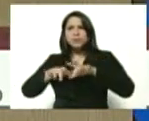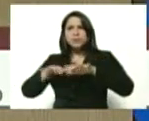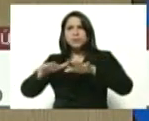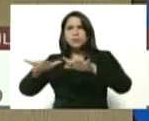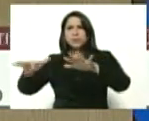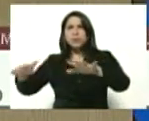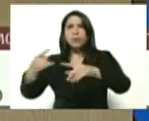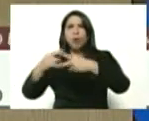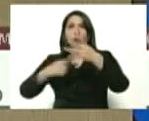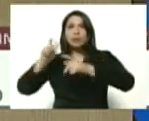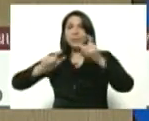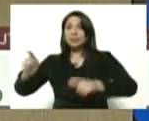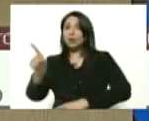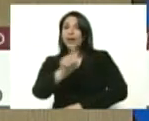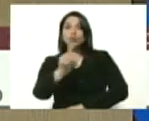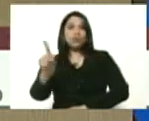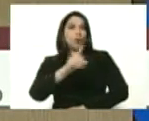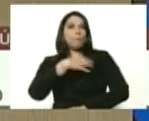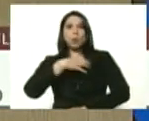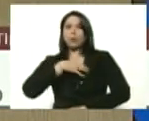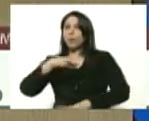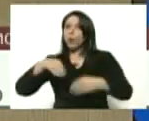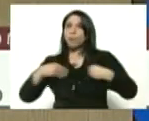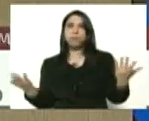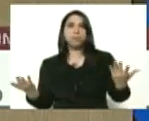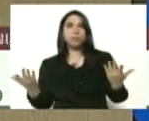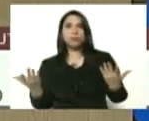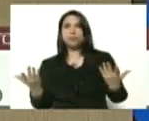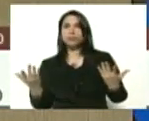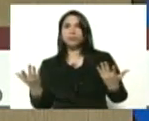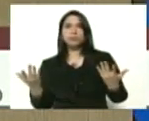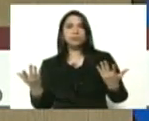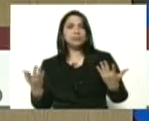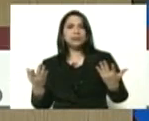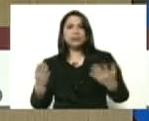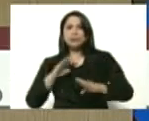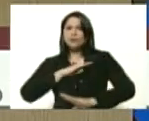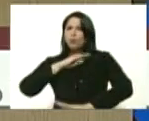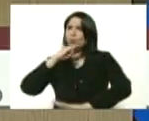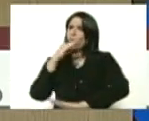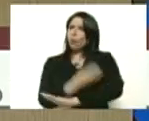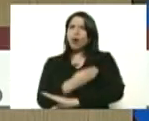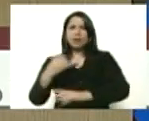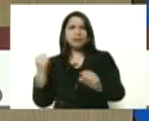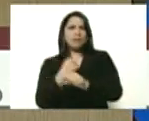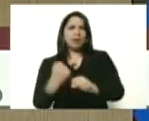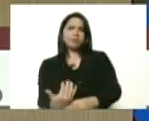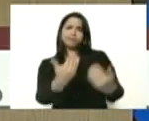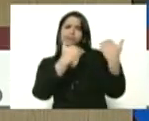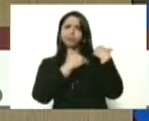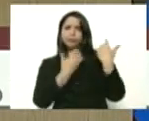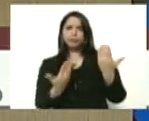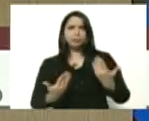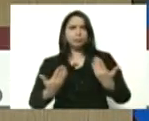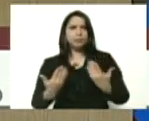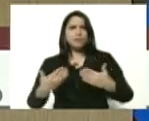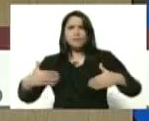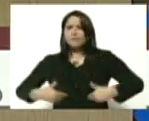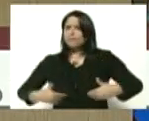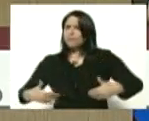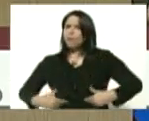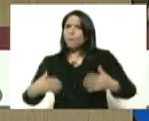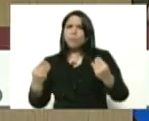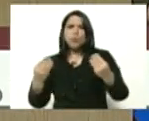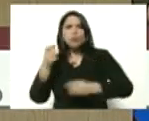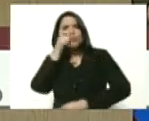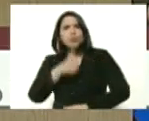personas, y eso no lo vamos a permitir. Ha sido muy duro el trabajo, ha sido mucho el esfuerzo del